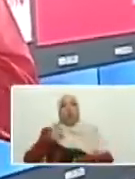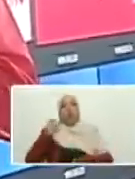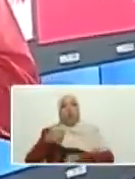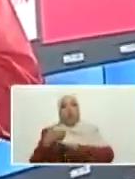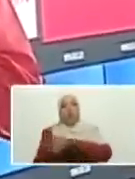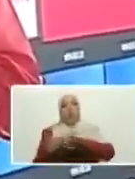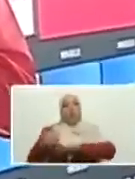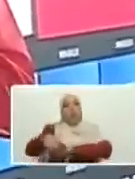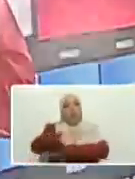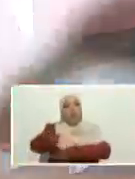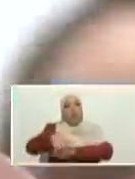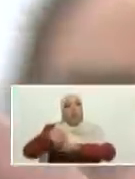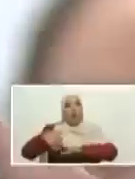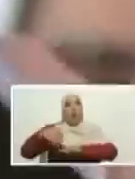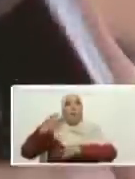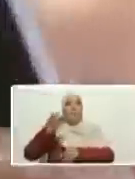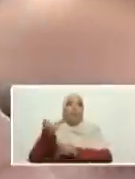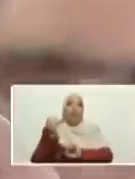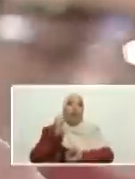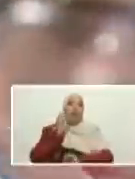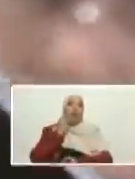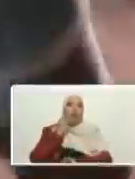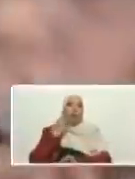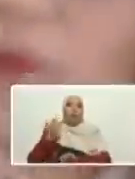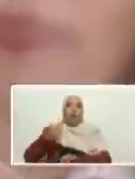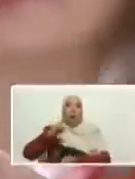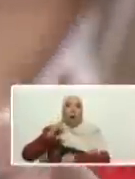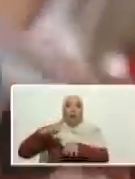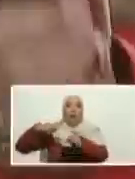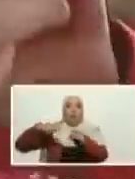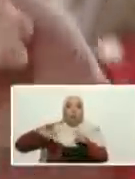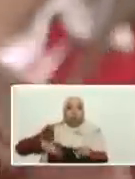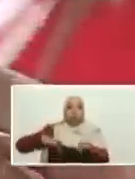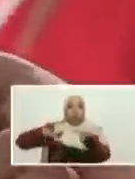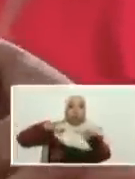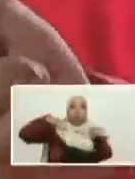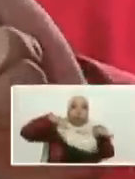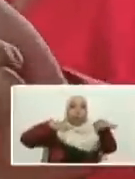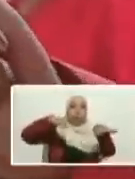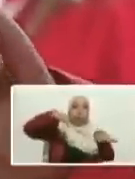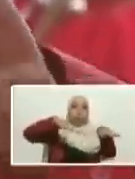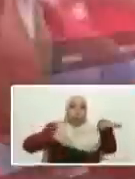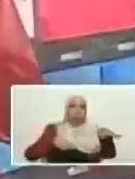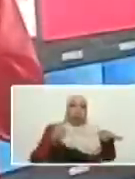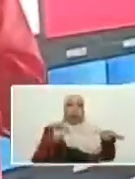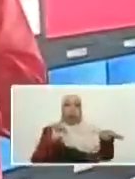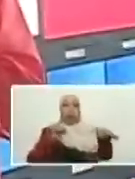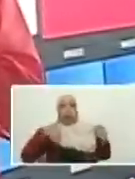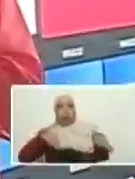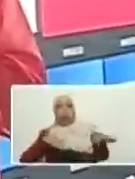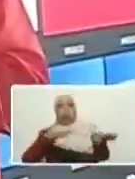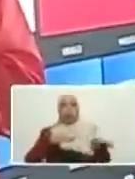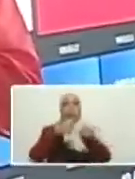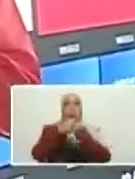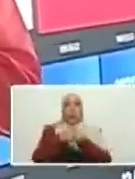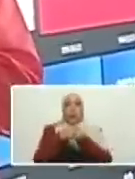batalla diaria por el asfalto, por las carreteras, las vías rurales, los huecos en las ciudades, la batalla permanente por tener